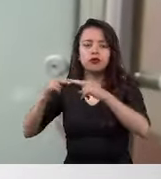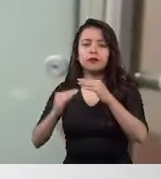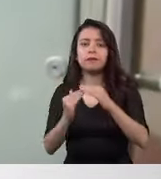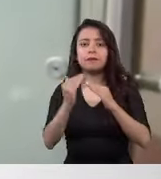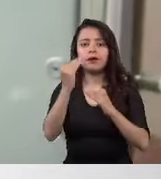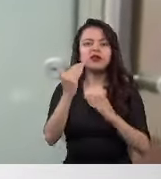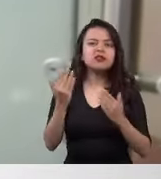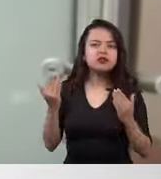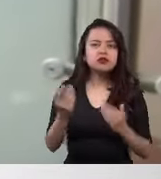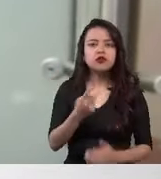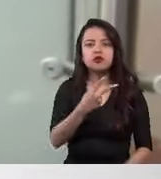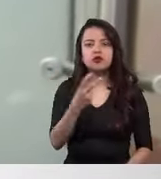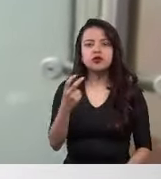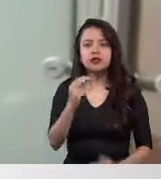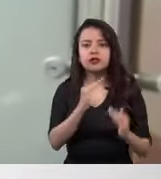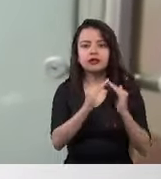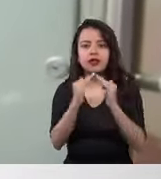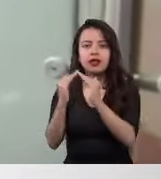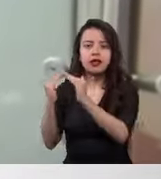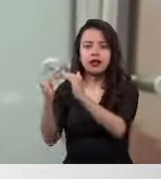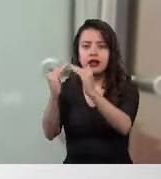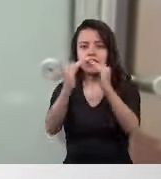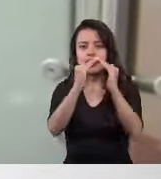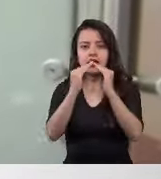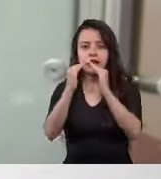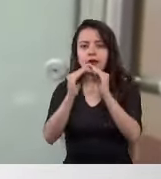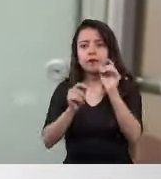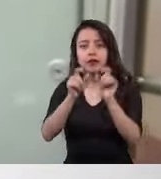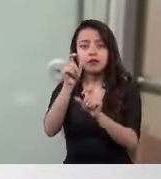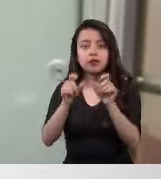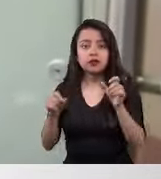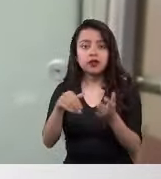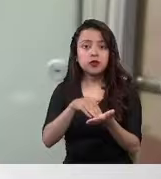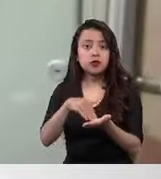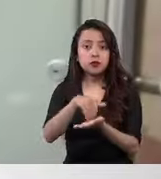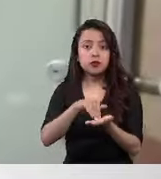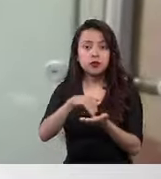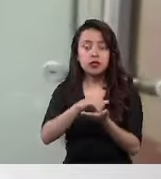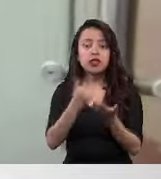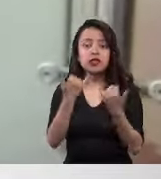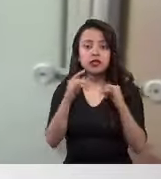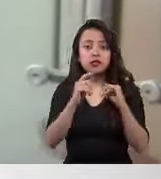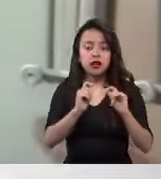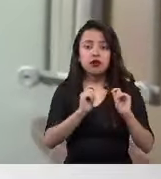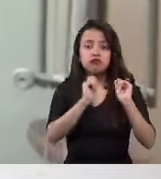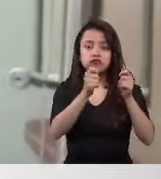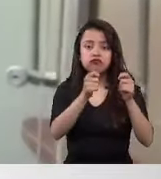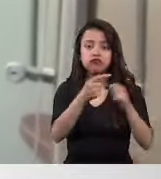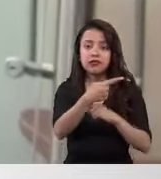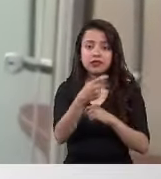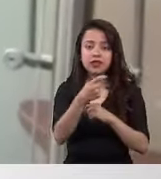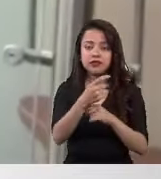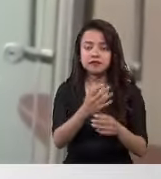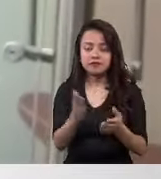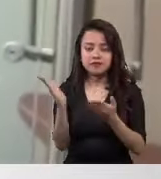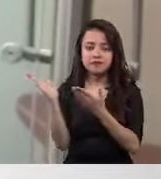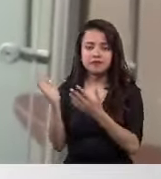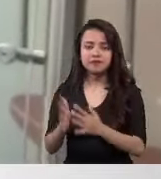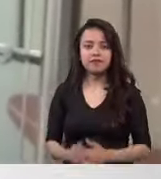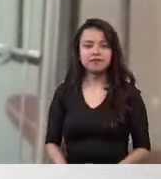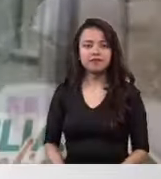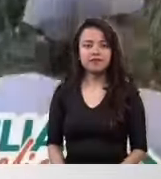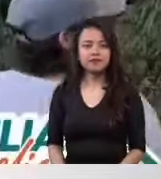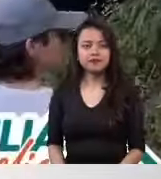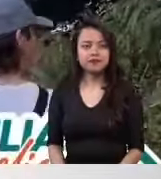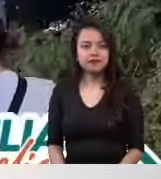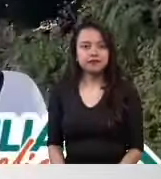viviendas para las familias más pobres, vulnerables de esta región y ya se han entregado más de 100. Este es un reportaje de María Camila Zúñiga.